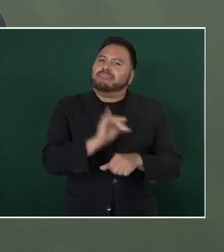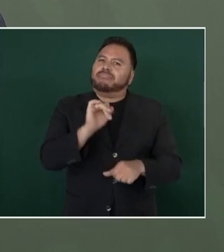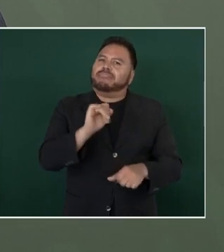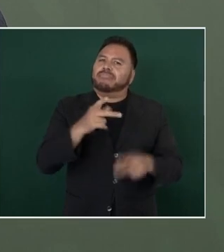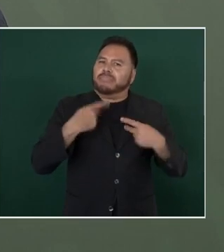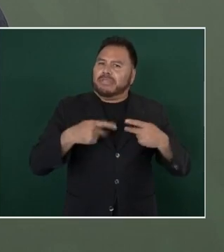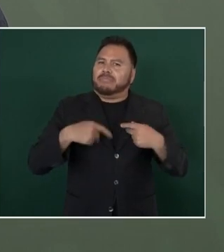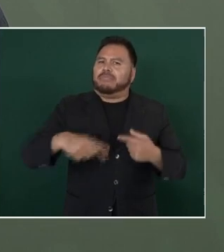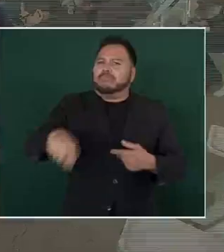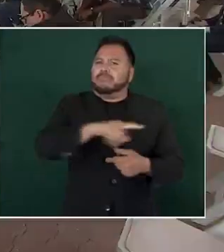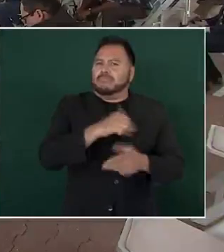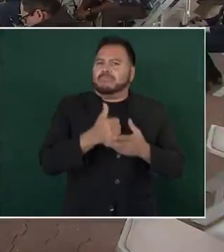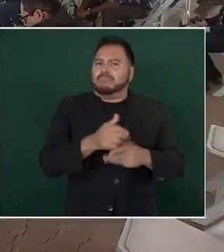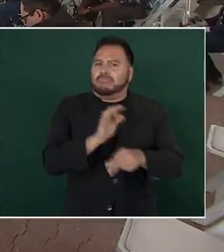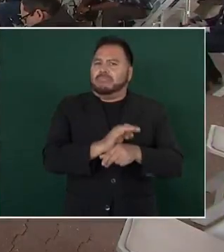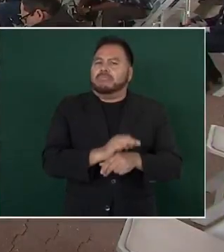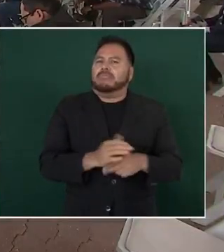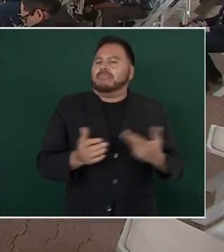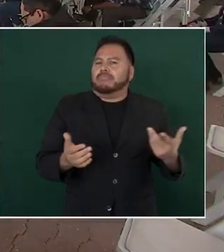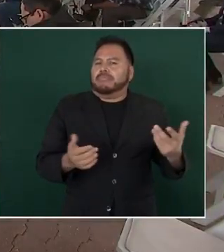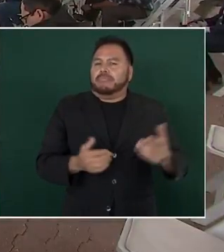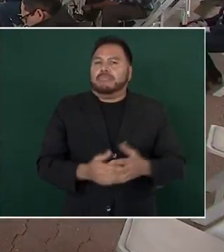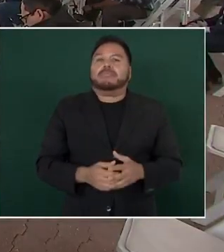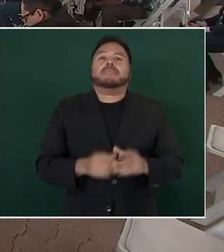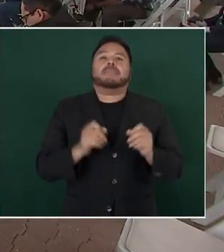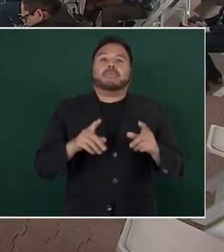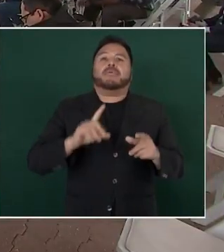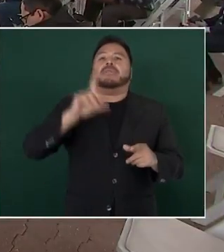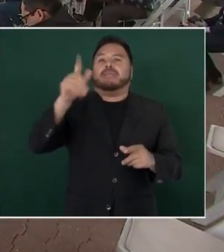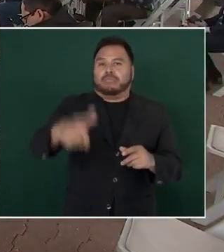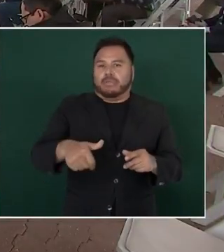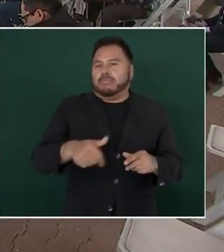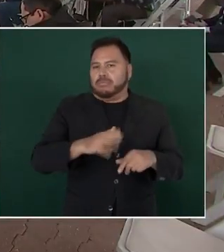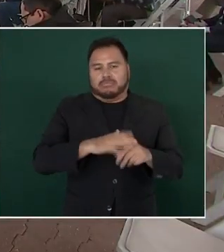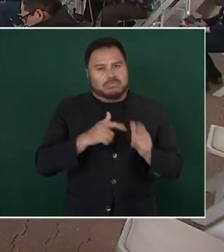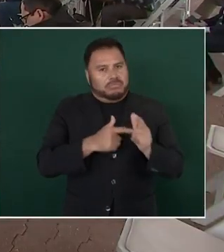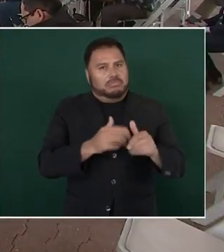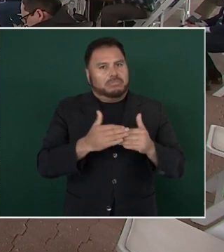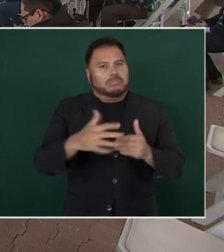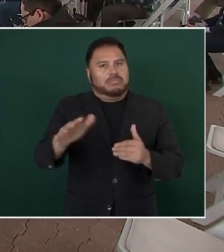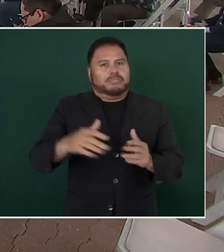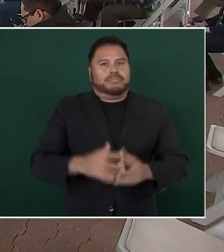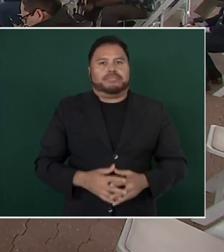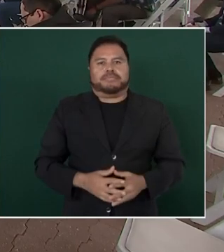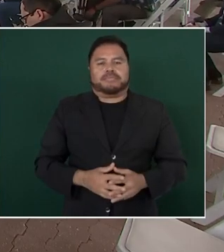la gente y se va a seguir haciendo